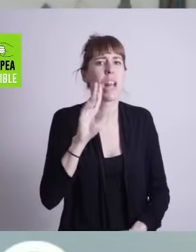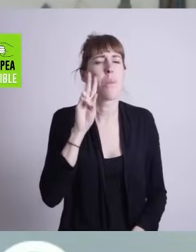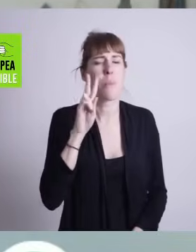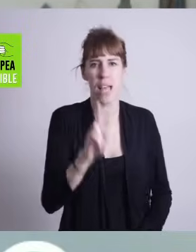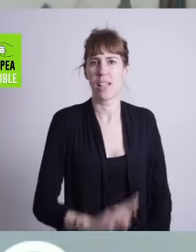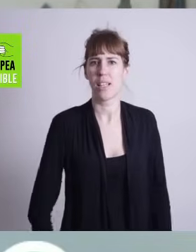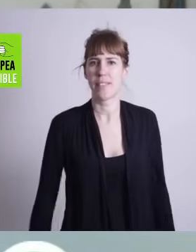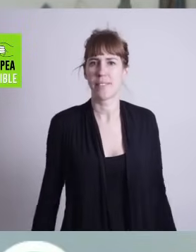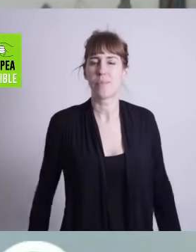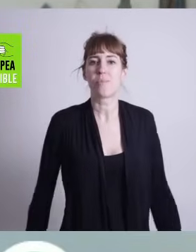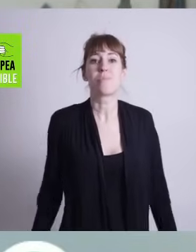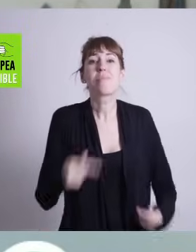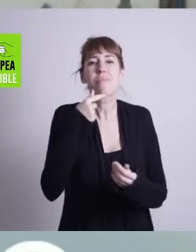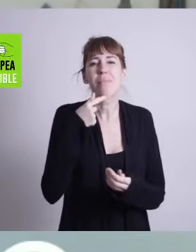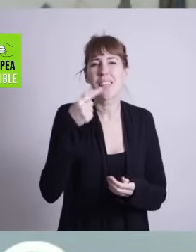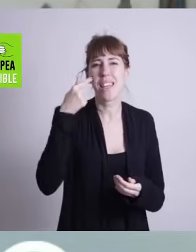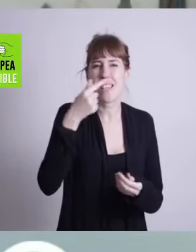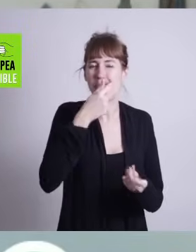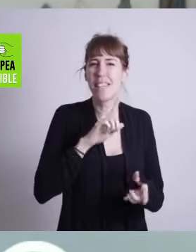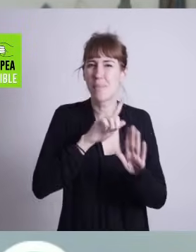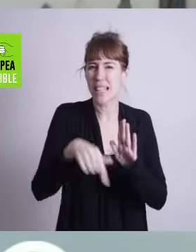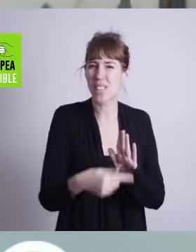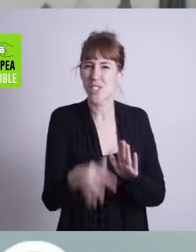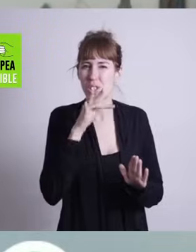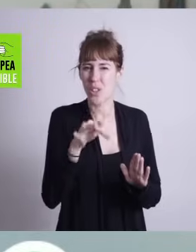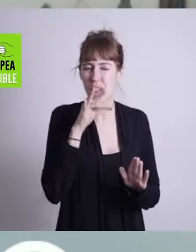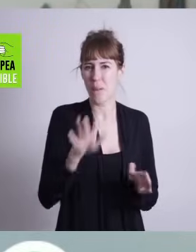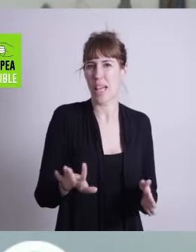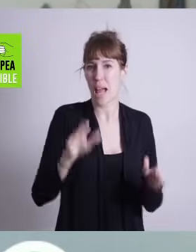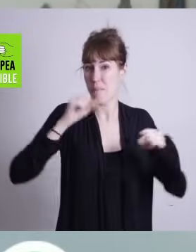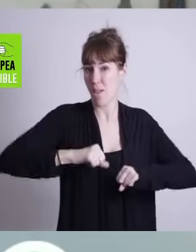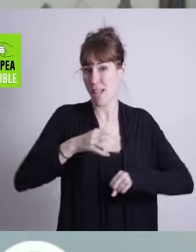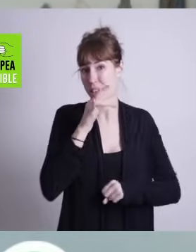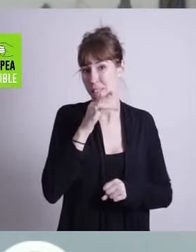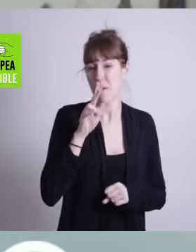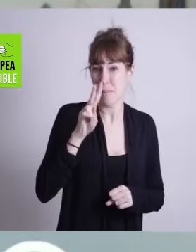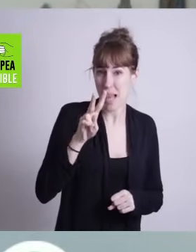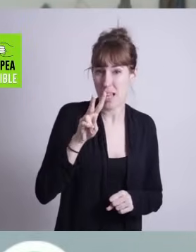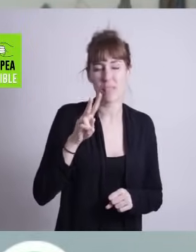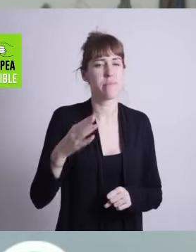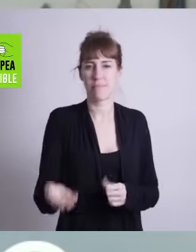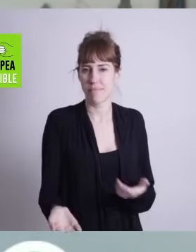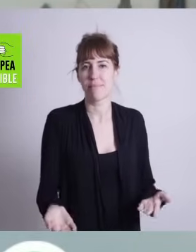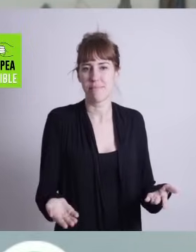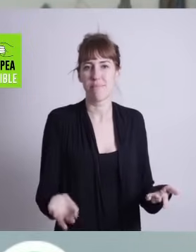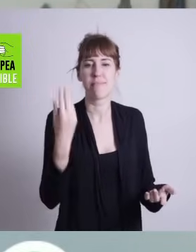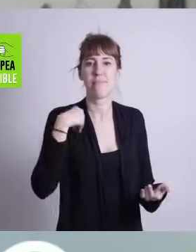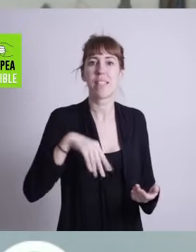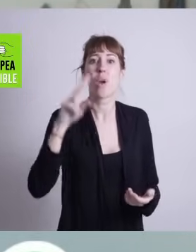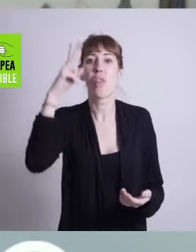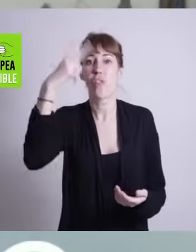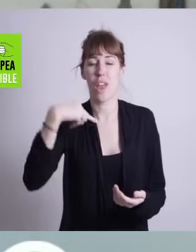funcionalidad orgánica del ojo no está completa, no es posible, no está madura. Pero igual pasan los ciegos. Muchos